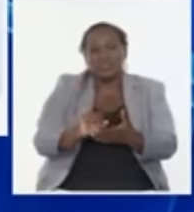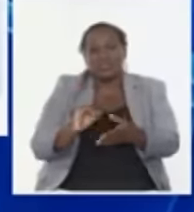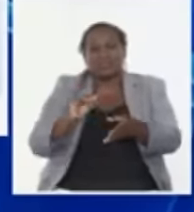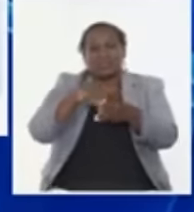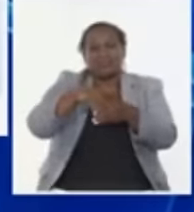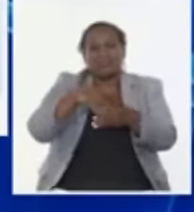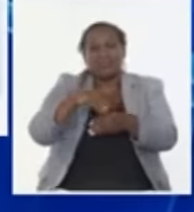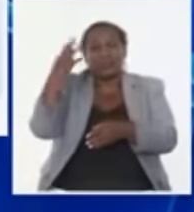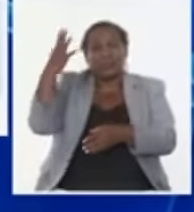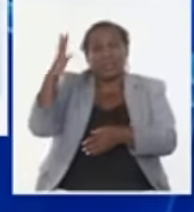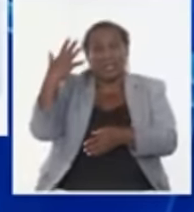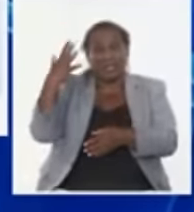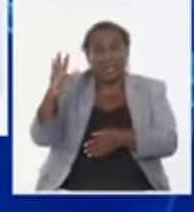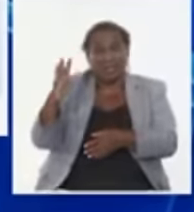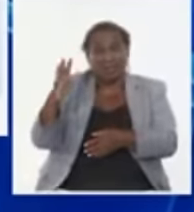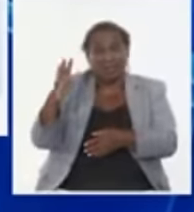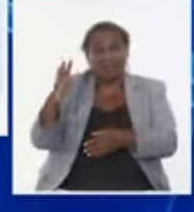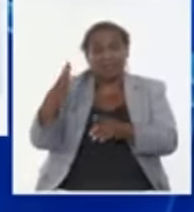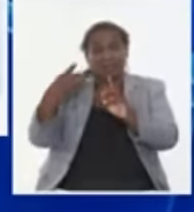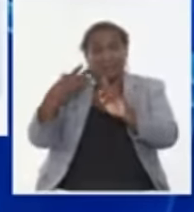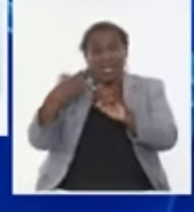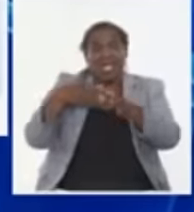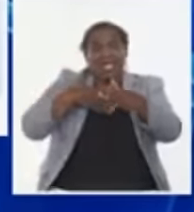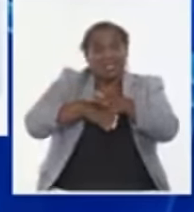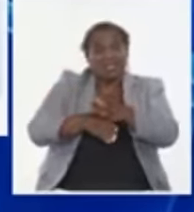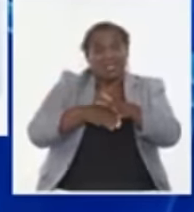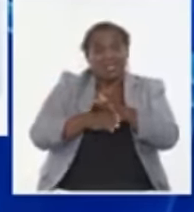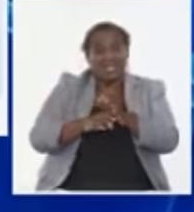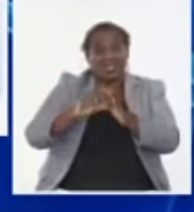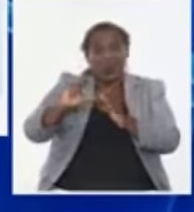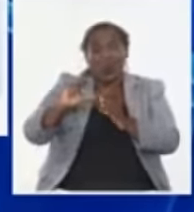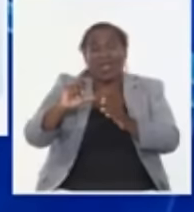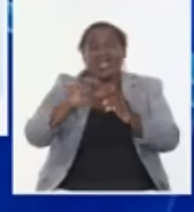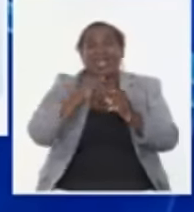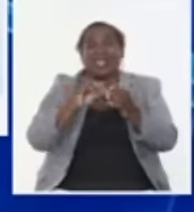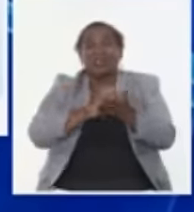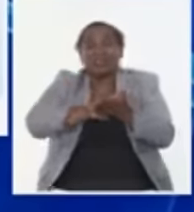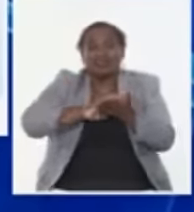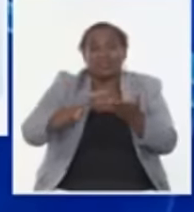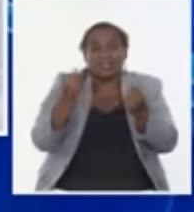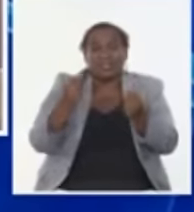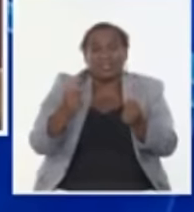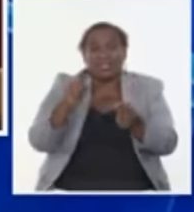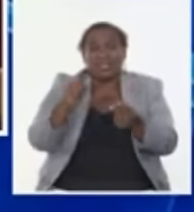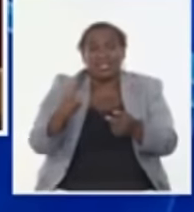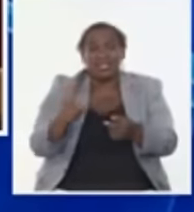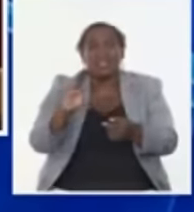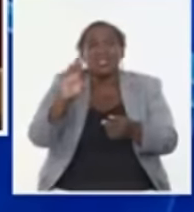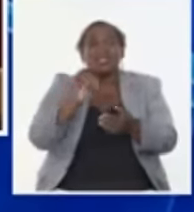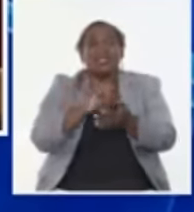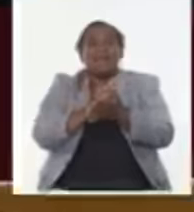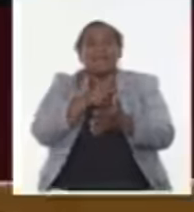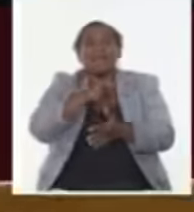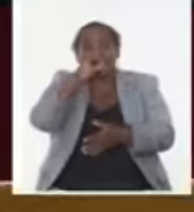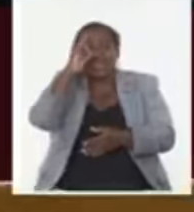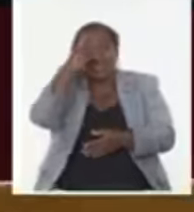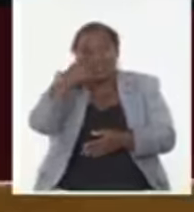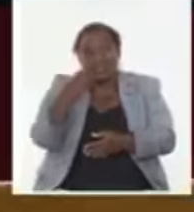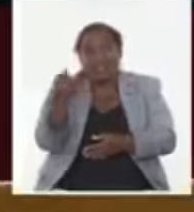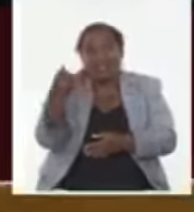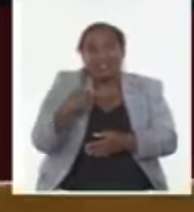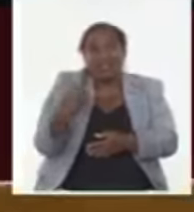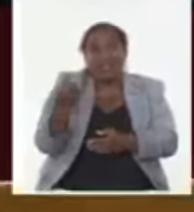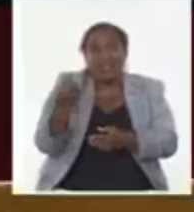extranjera, el acceso a créditos externos y las remesas, frenando el desempeño de